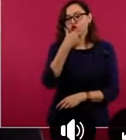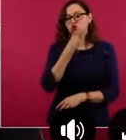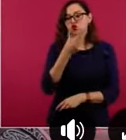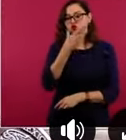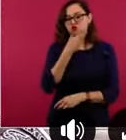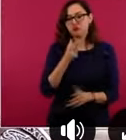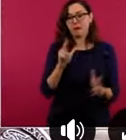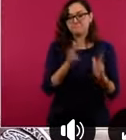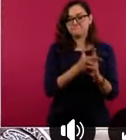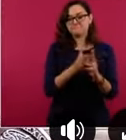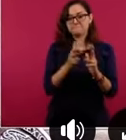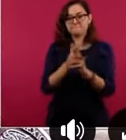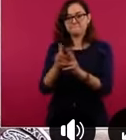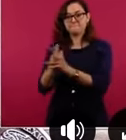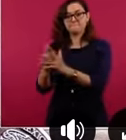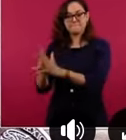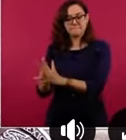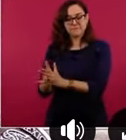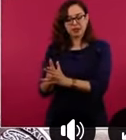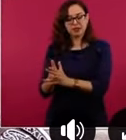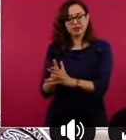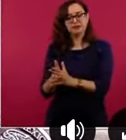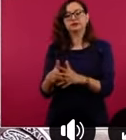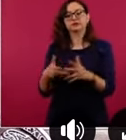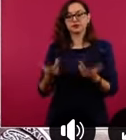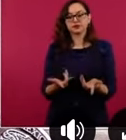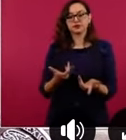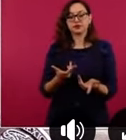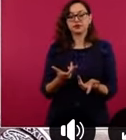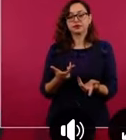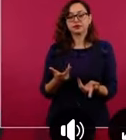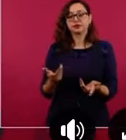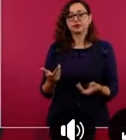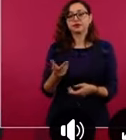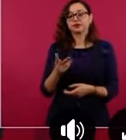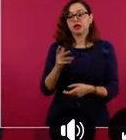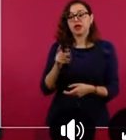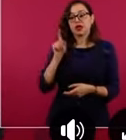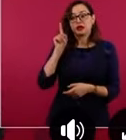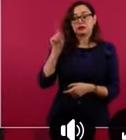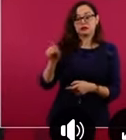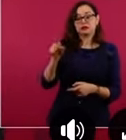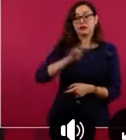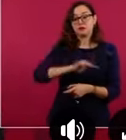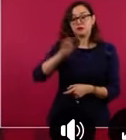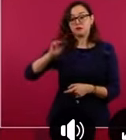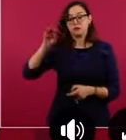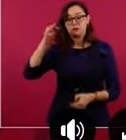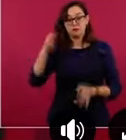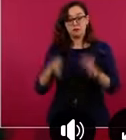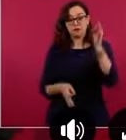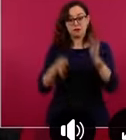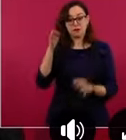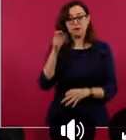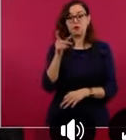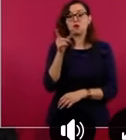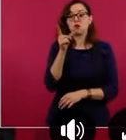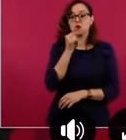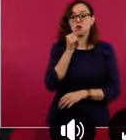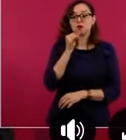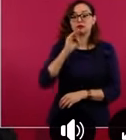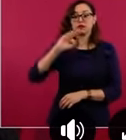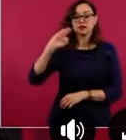despliegue a partir de este evento por parte de la Fiscalía de Michoacán, las fuerzas federales y estatales